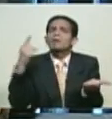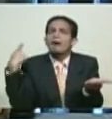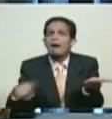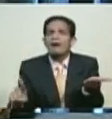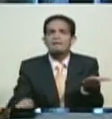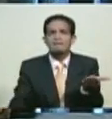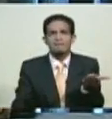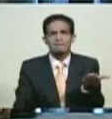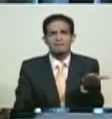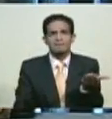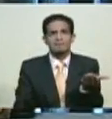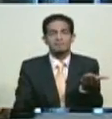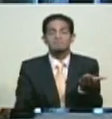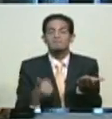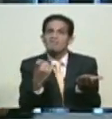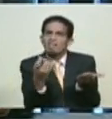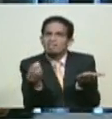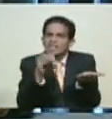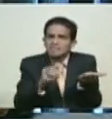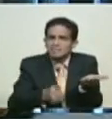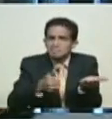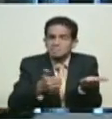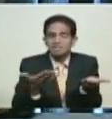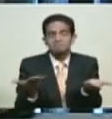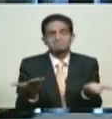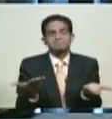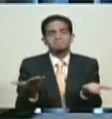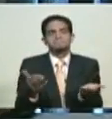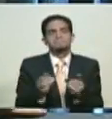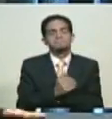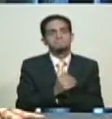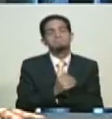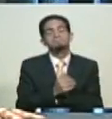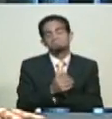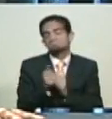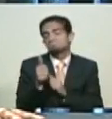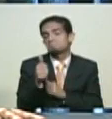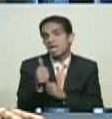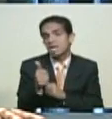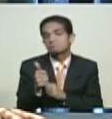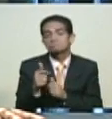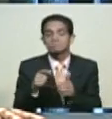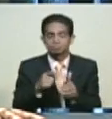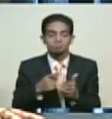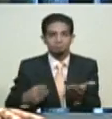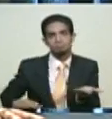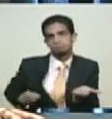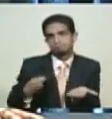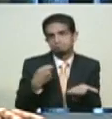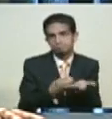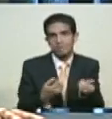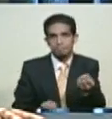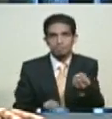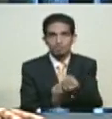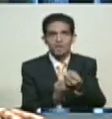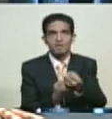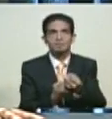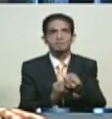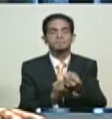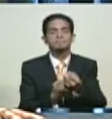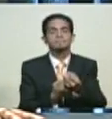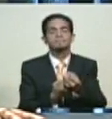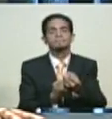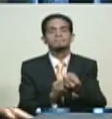que falta unos recursos también vamos a ponerlo pues en conjunto inversiones